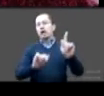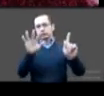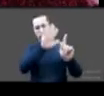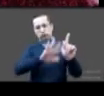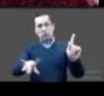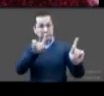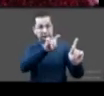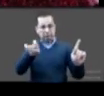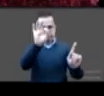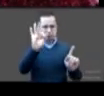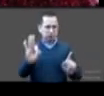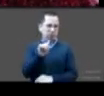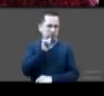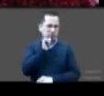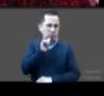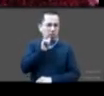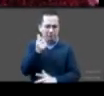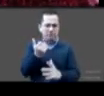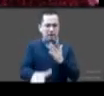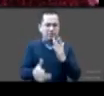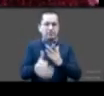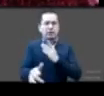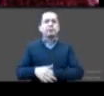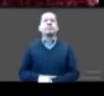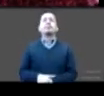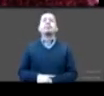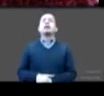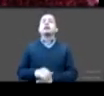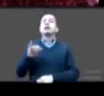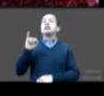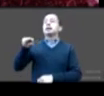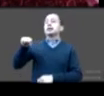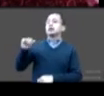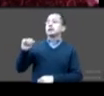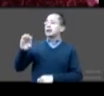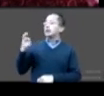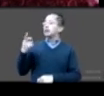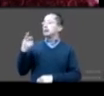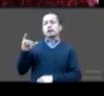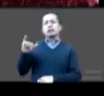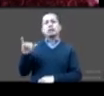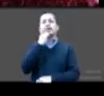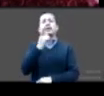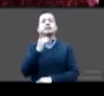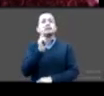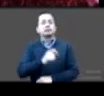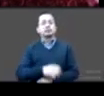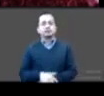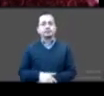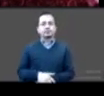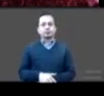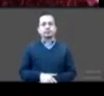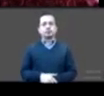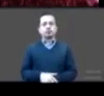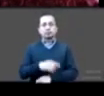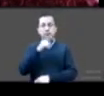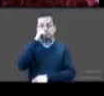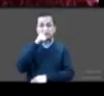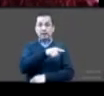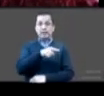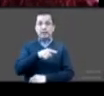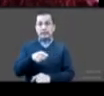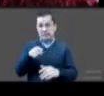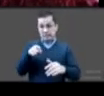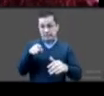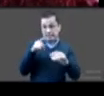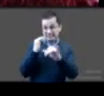unos datos, ¿no? Del INEGI, ¿no? El costo de delitos cibernéticos a